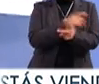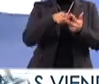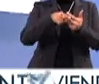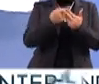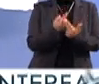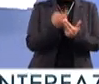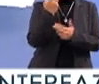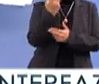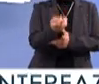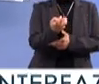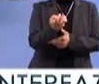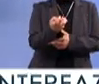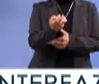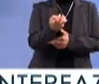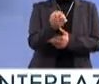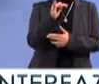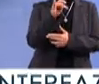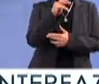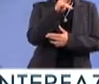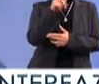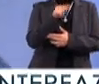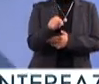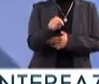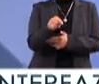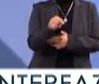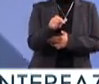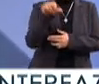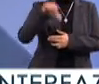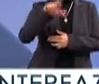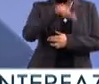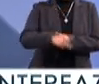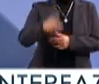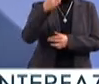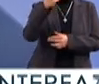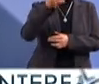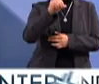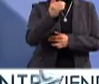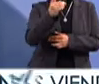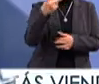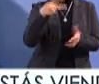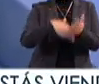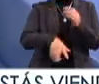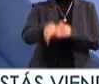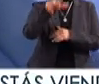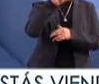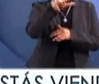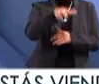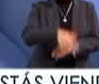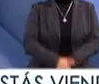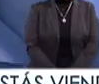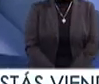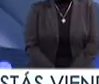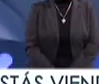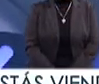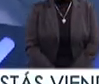iniciamos con esta emisión de Interfaz de hoy lunes 3 de diciembre del 2018.